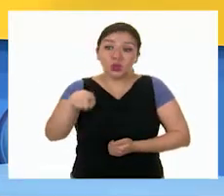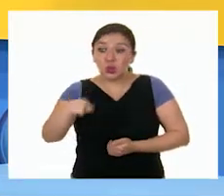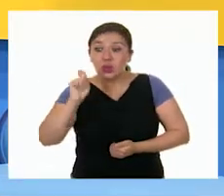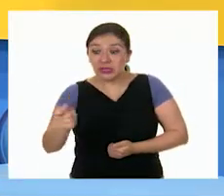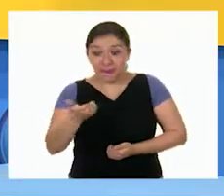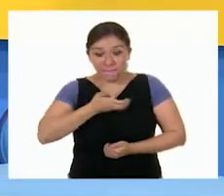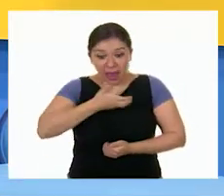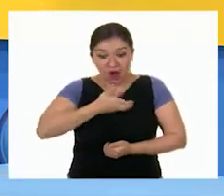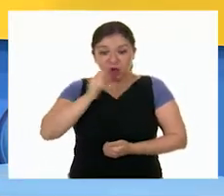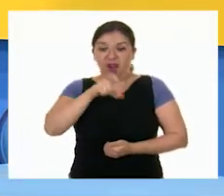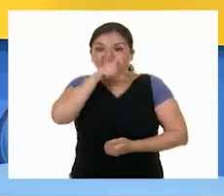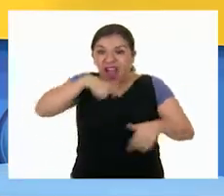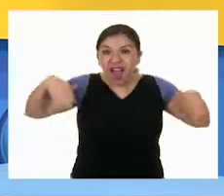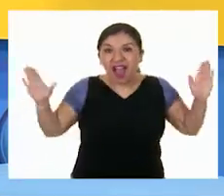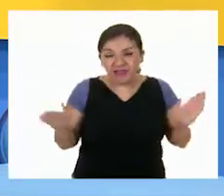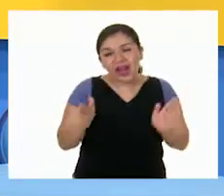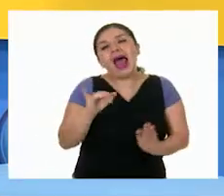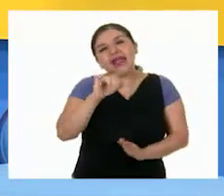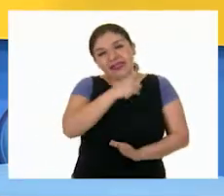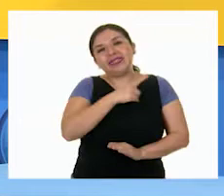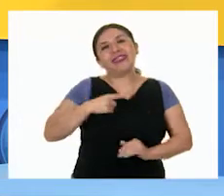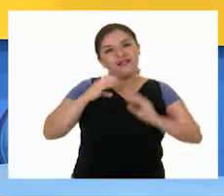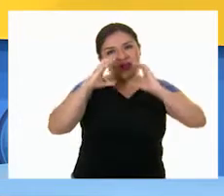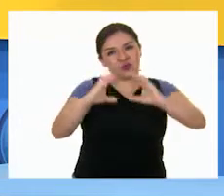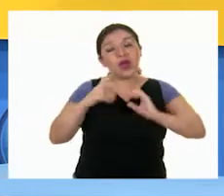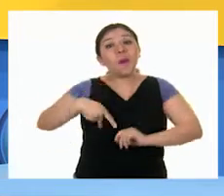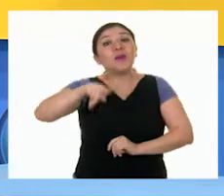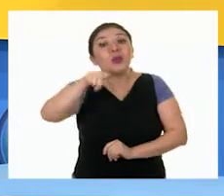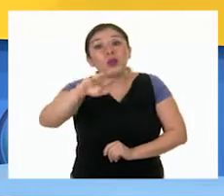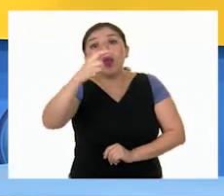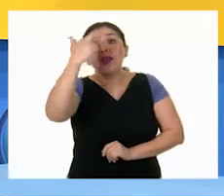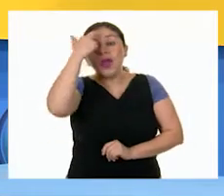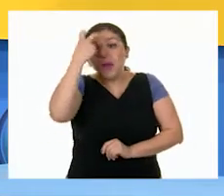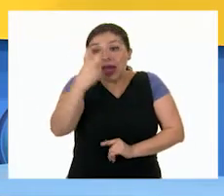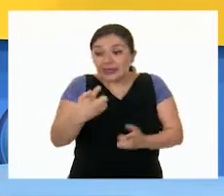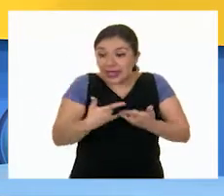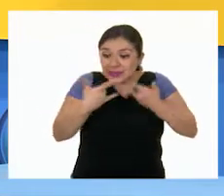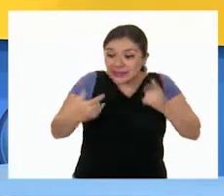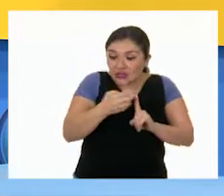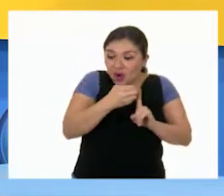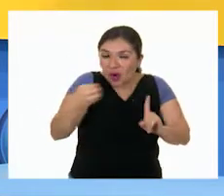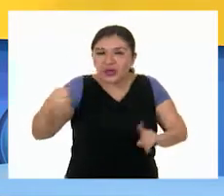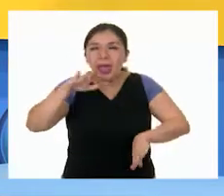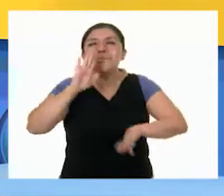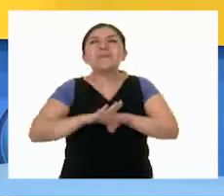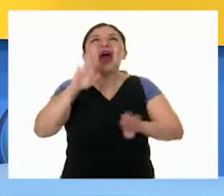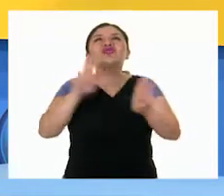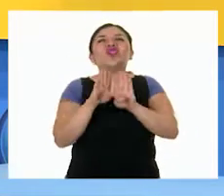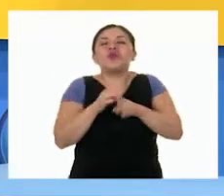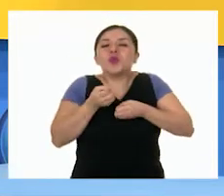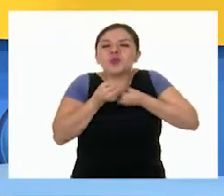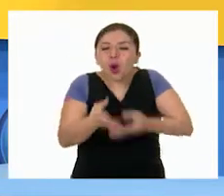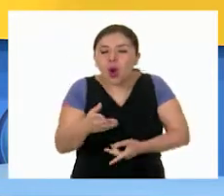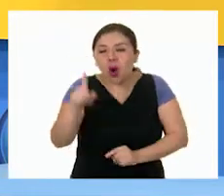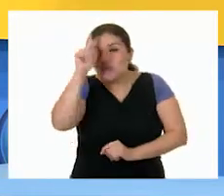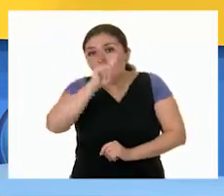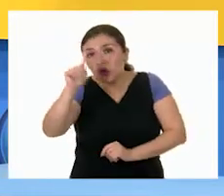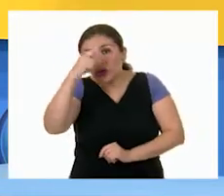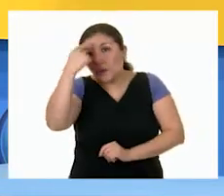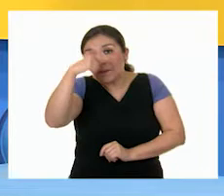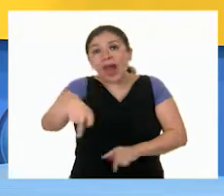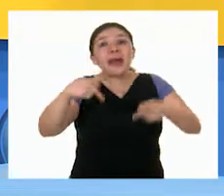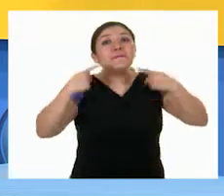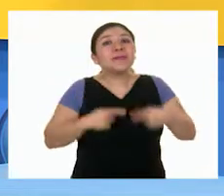palomas o gavilanes, pues sí, ¿verdad? Pero recuerda que las fábulas tratan de transmitir una enseñanza para